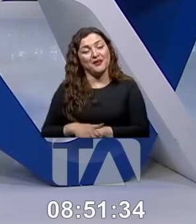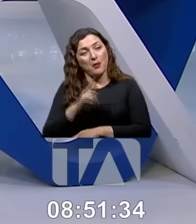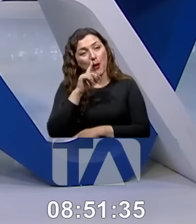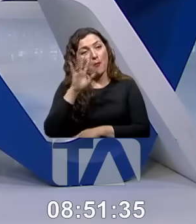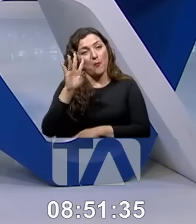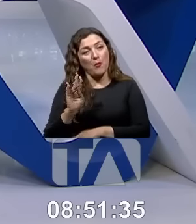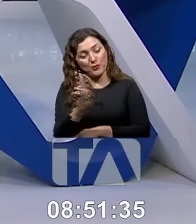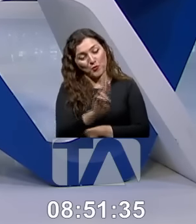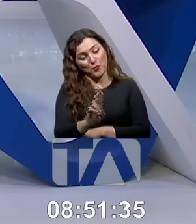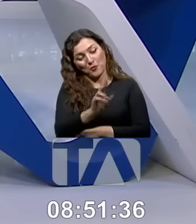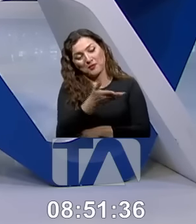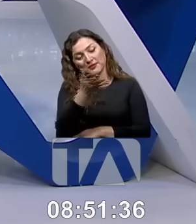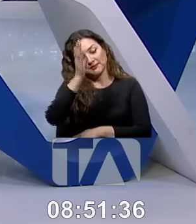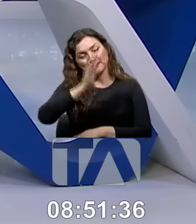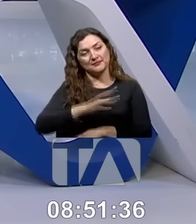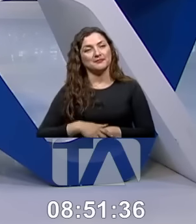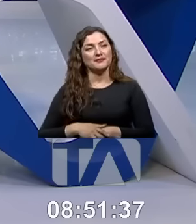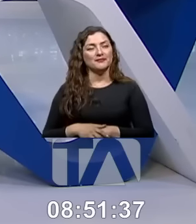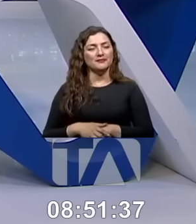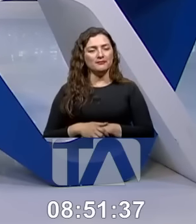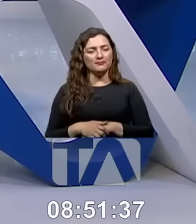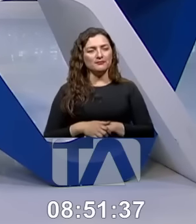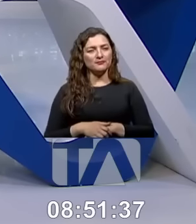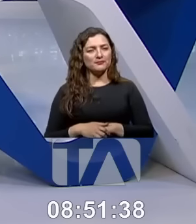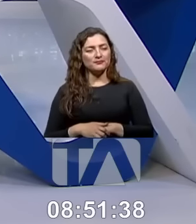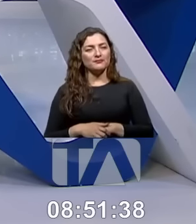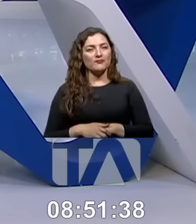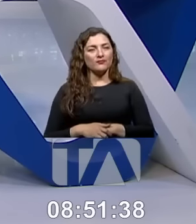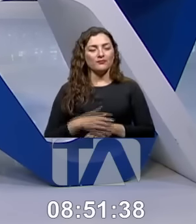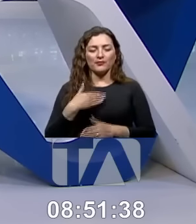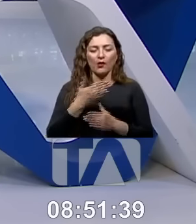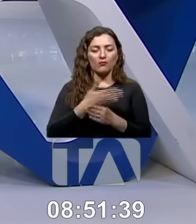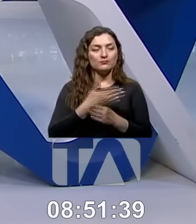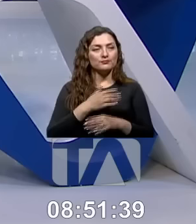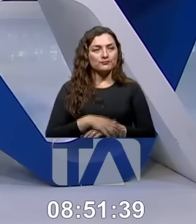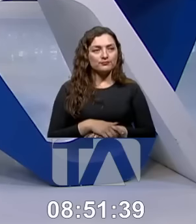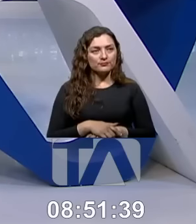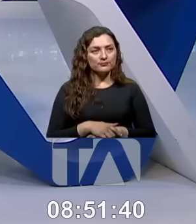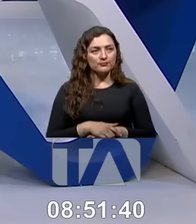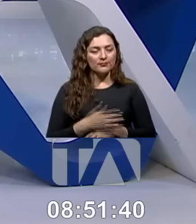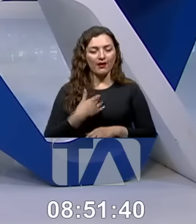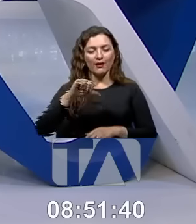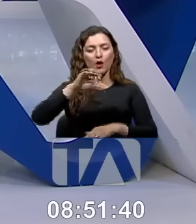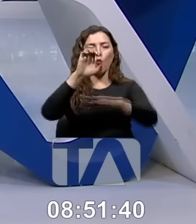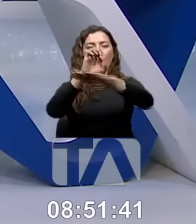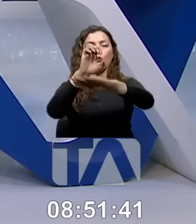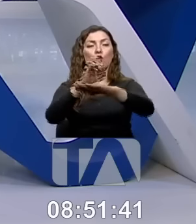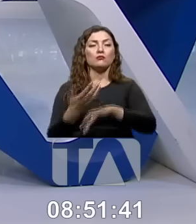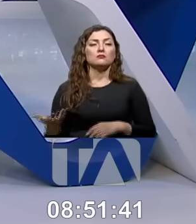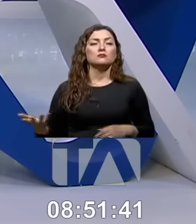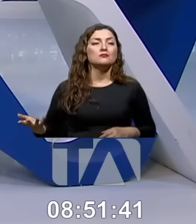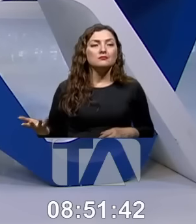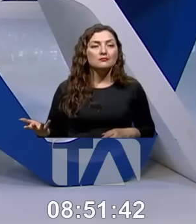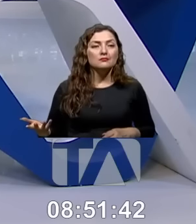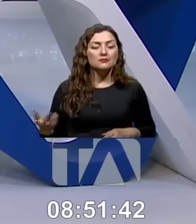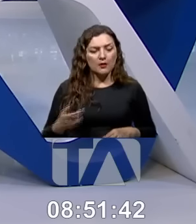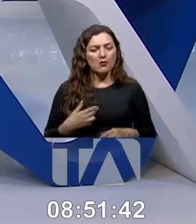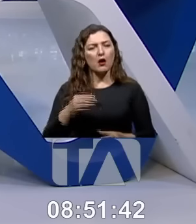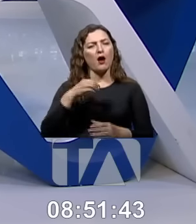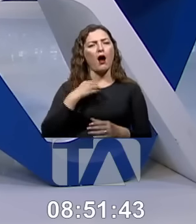puso Uruguay. Le puso Uruguay, sí. Estoy molestando nada más. No, mal me parece. Tiene que ir por Ecuador. Estamos hablando de Ecuador. Uruguay.